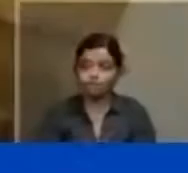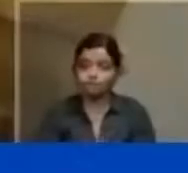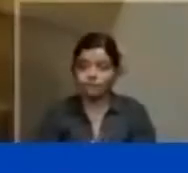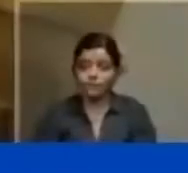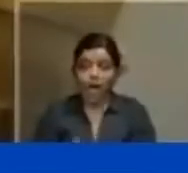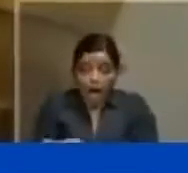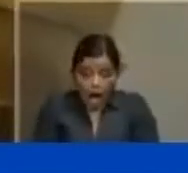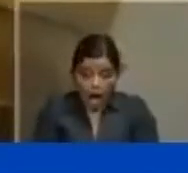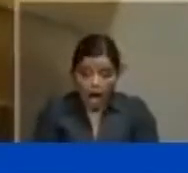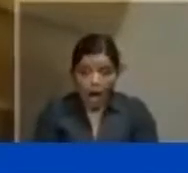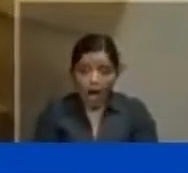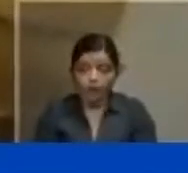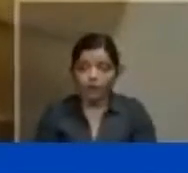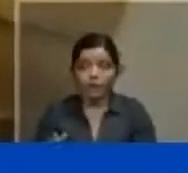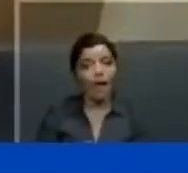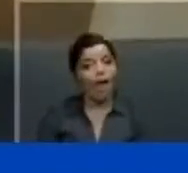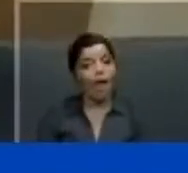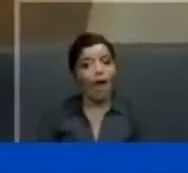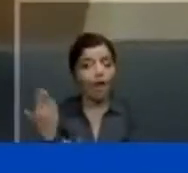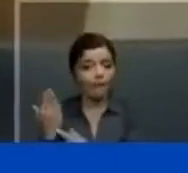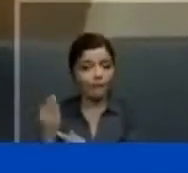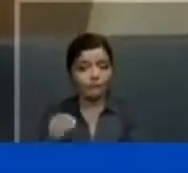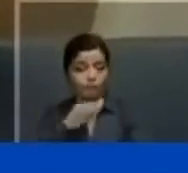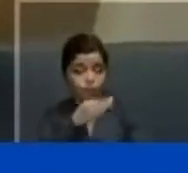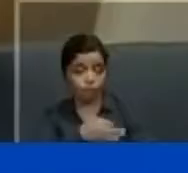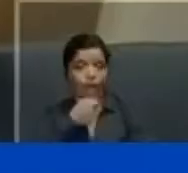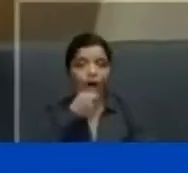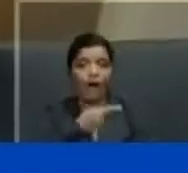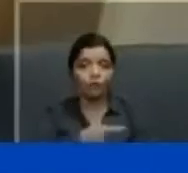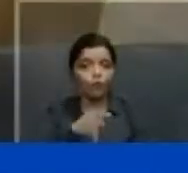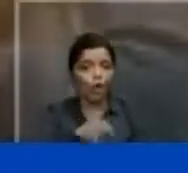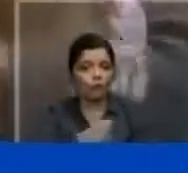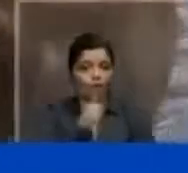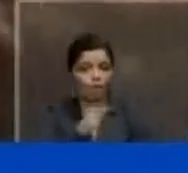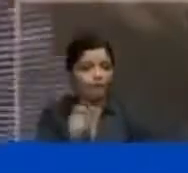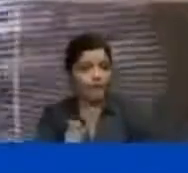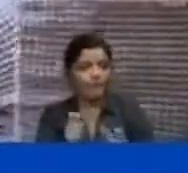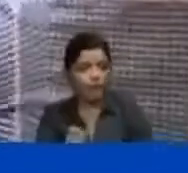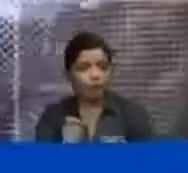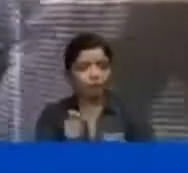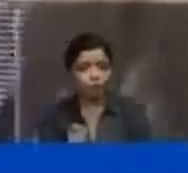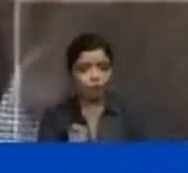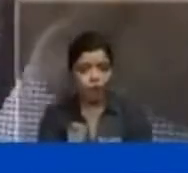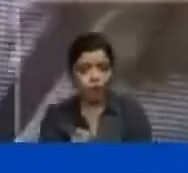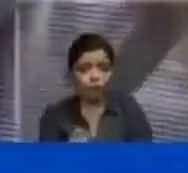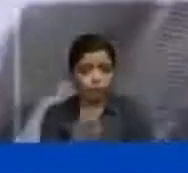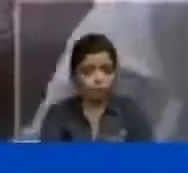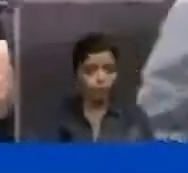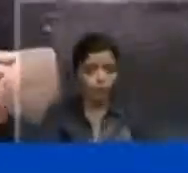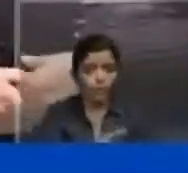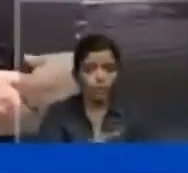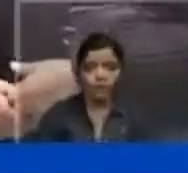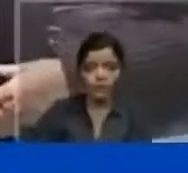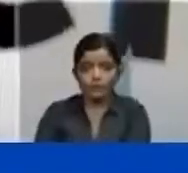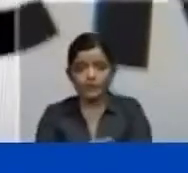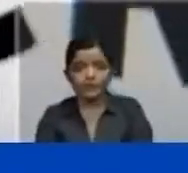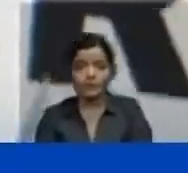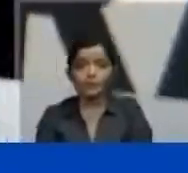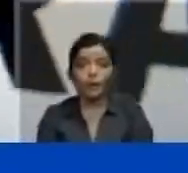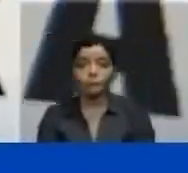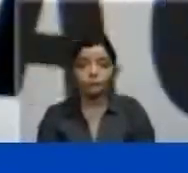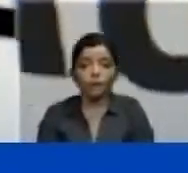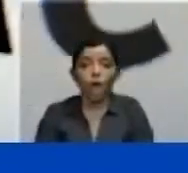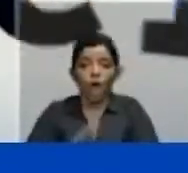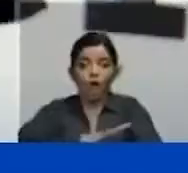oposición, la Democracia Cristiana, el Partido de la Gente, Amarillos y también